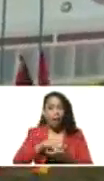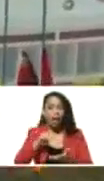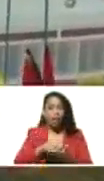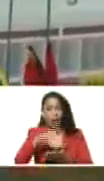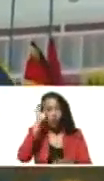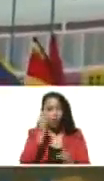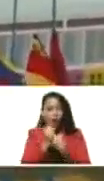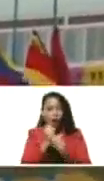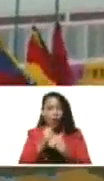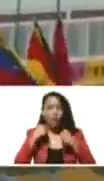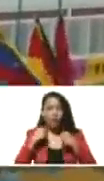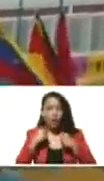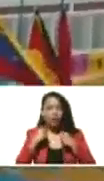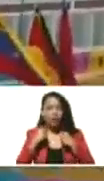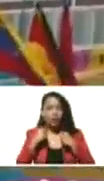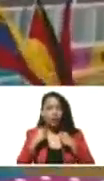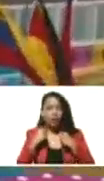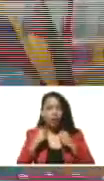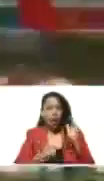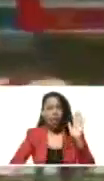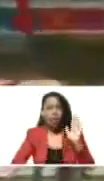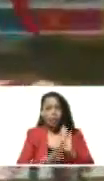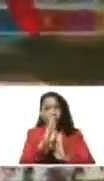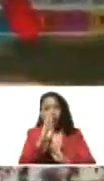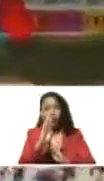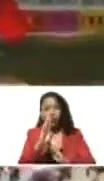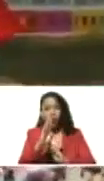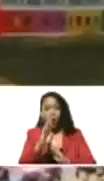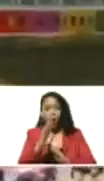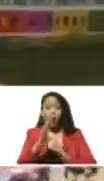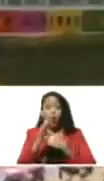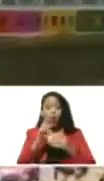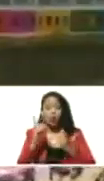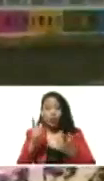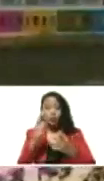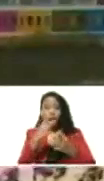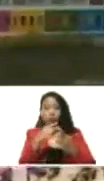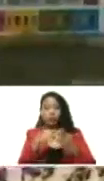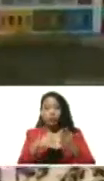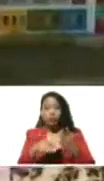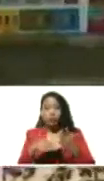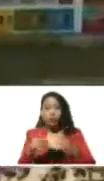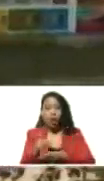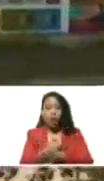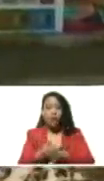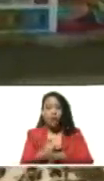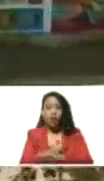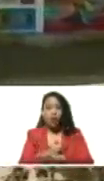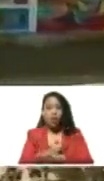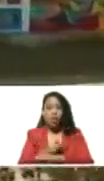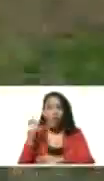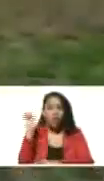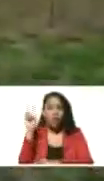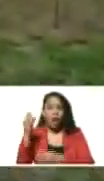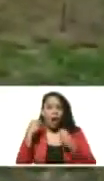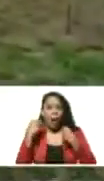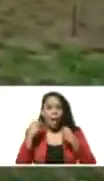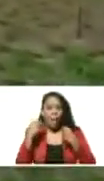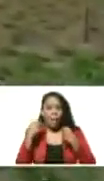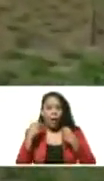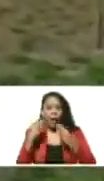sincero por parte de lo que es el desarrollo sustancial y sustantivo del gobierno revolucionario para otorgar a